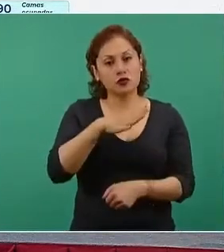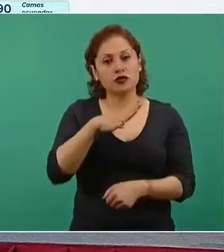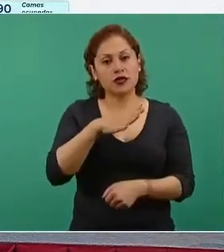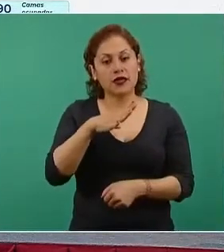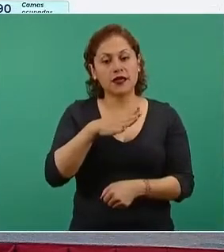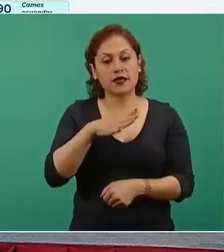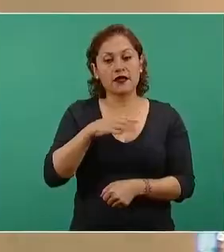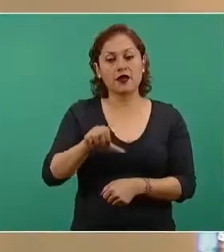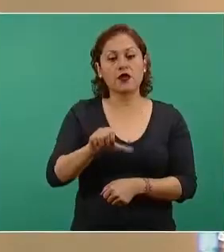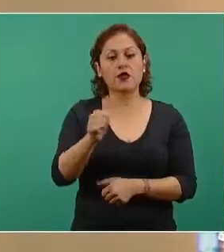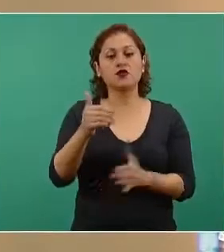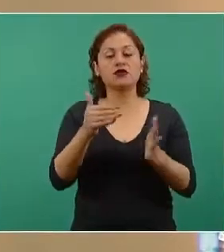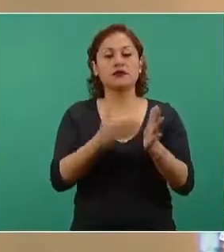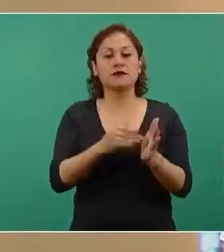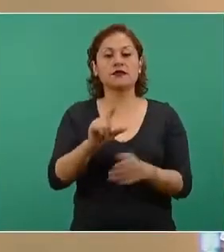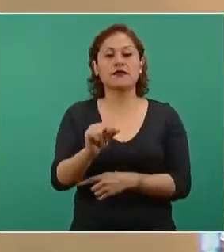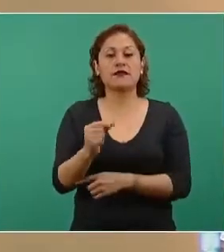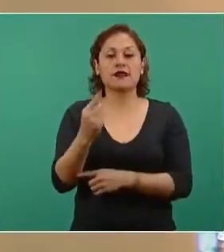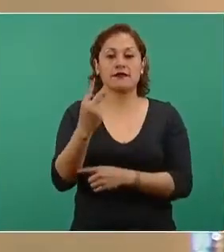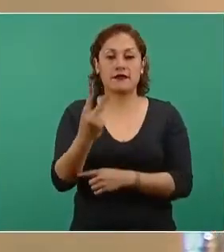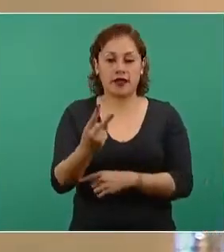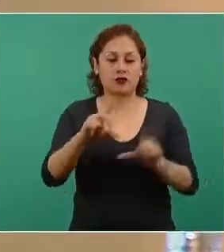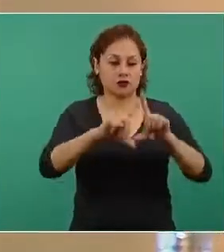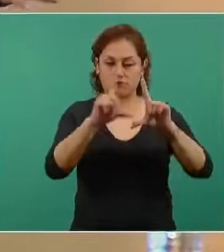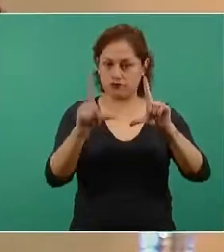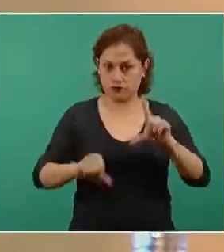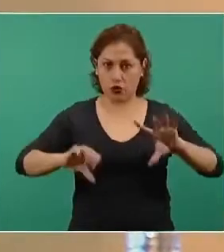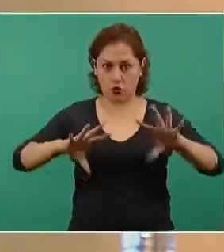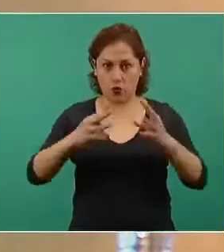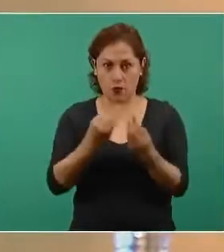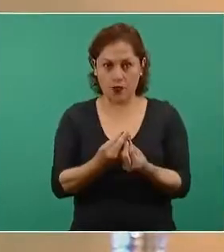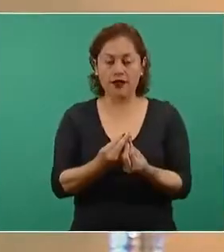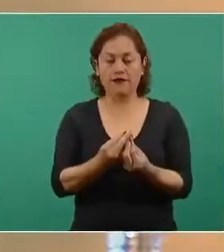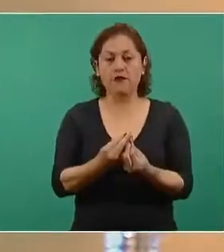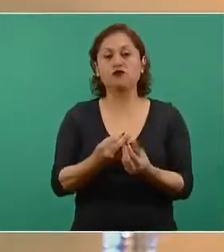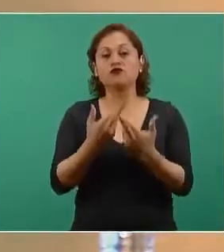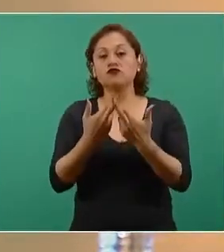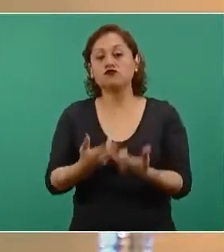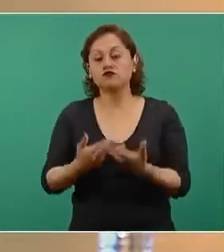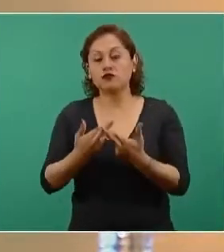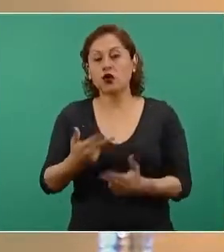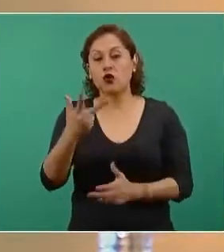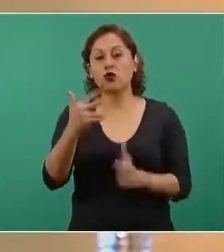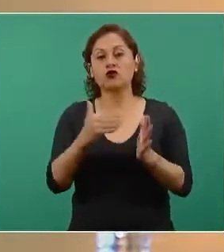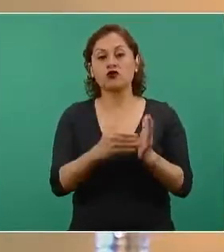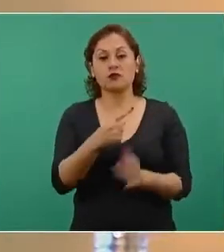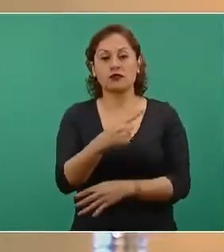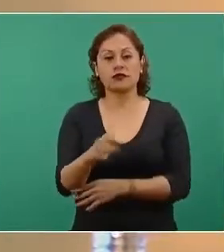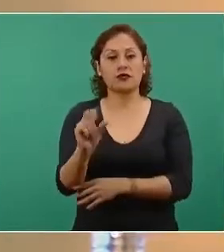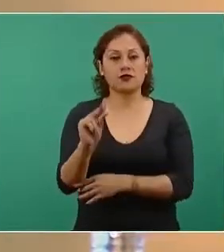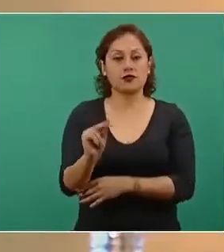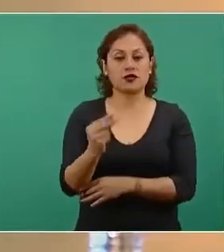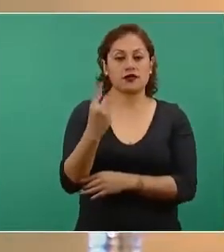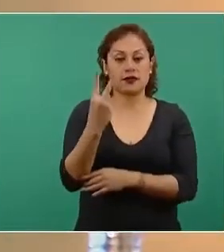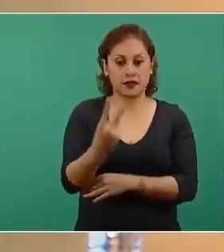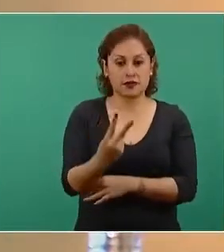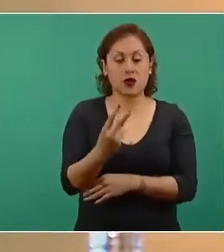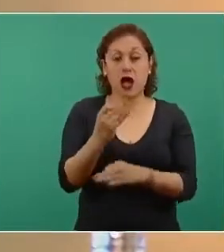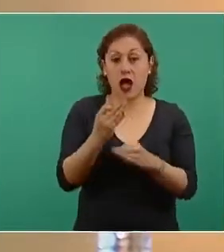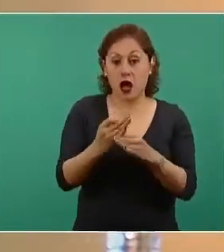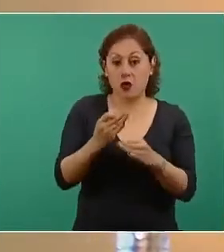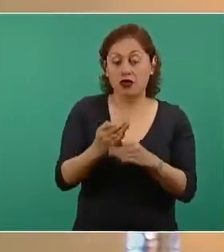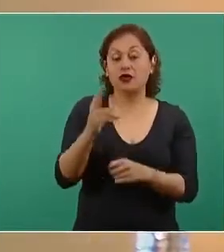contabilizadas 11,072 camas en el país, de las cuales se encuentran disponibles 8,182, y tenemos en este